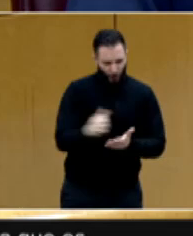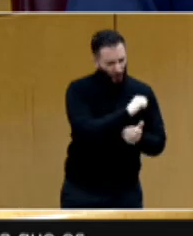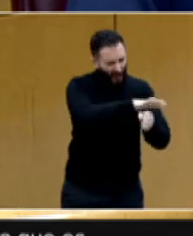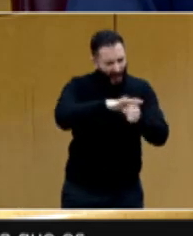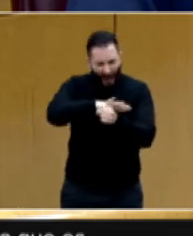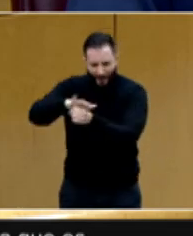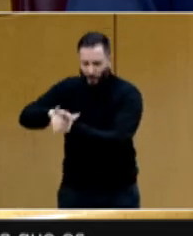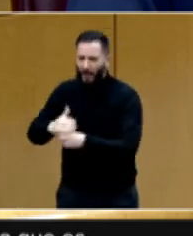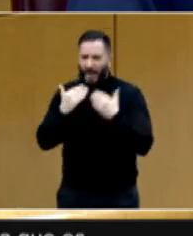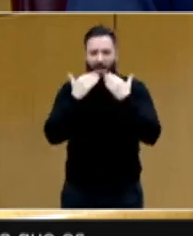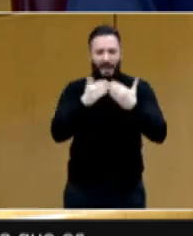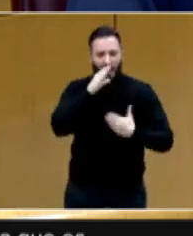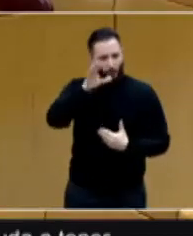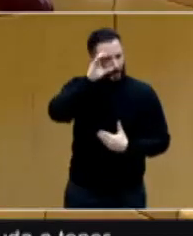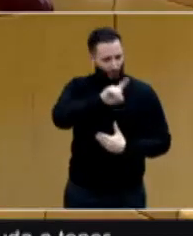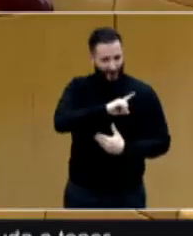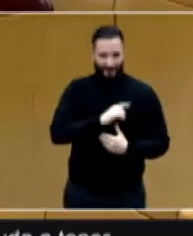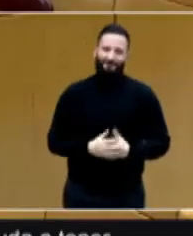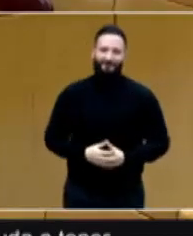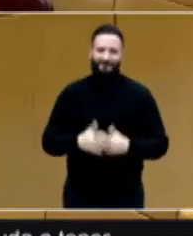Muchas gracias por escucharme